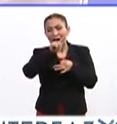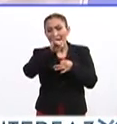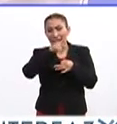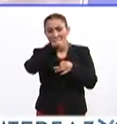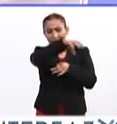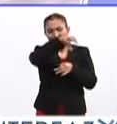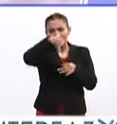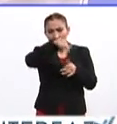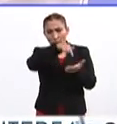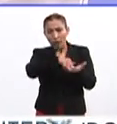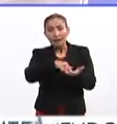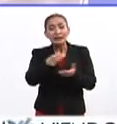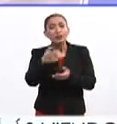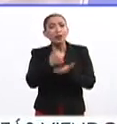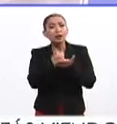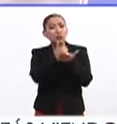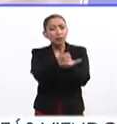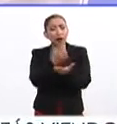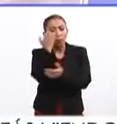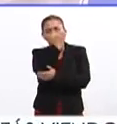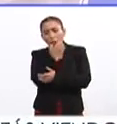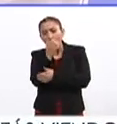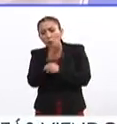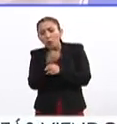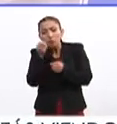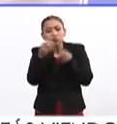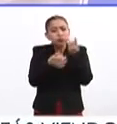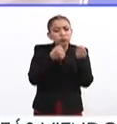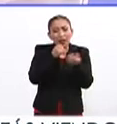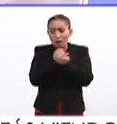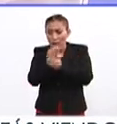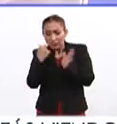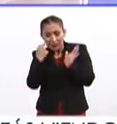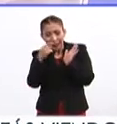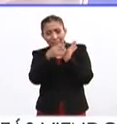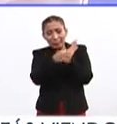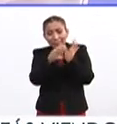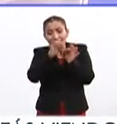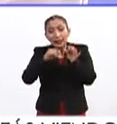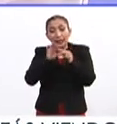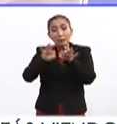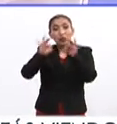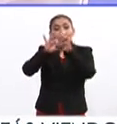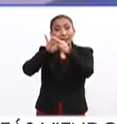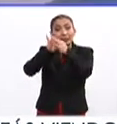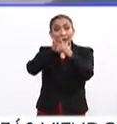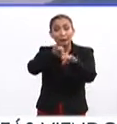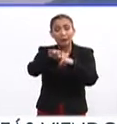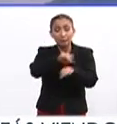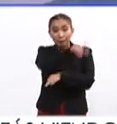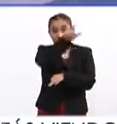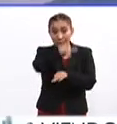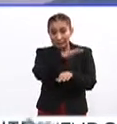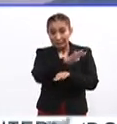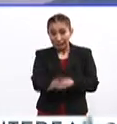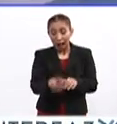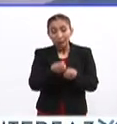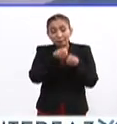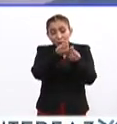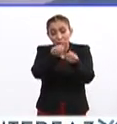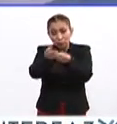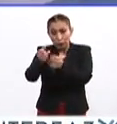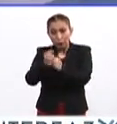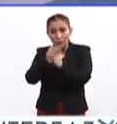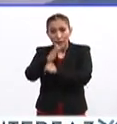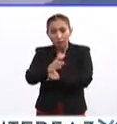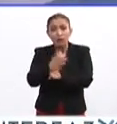alcaldías. Y esto nos permitió empezar a compartir con ellos la información y hacer sinergia importante. Después de que nosotros compartimos